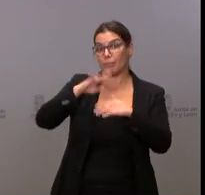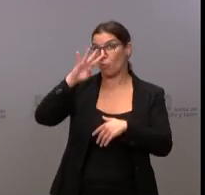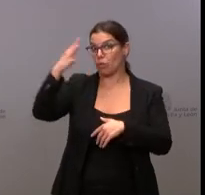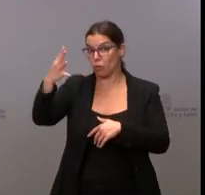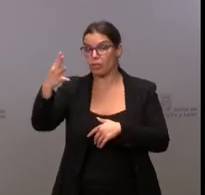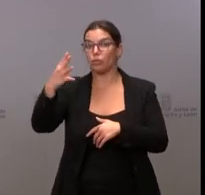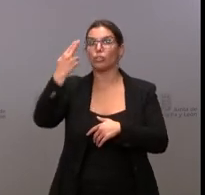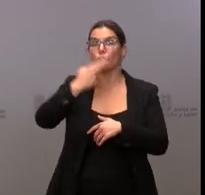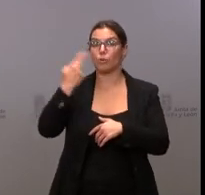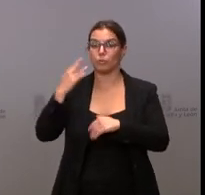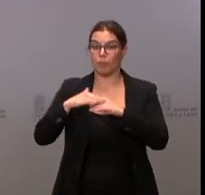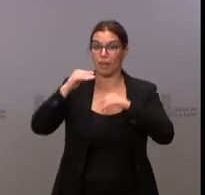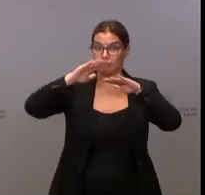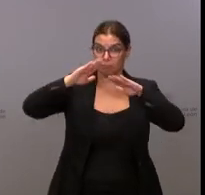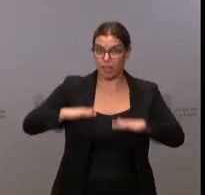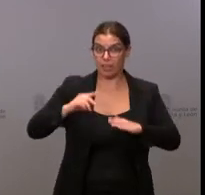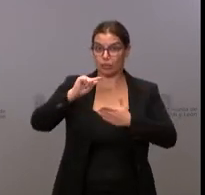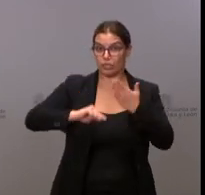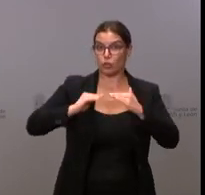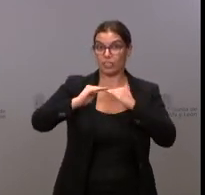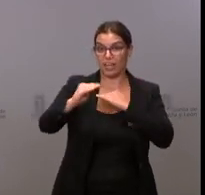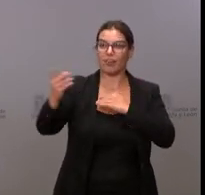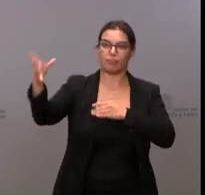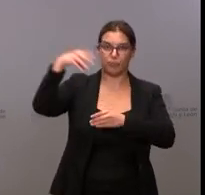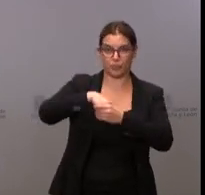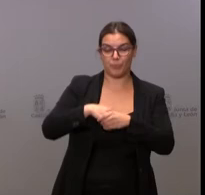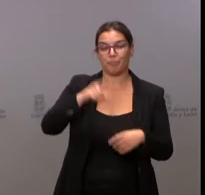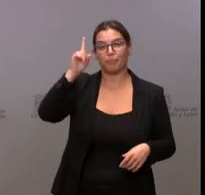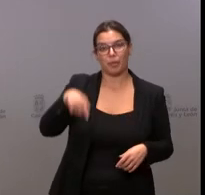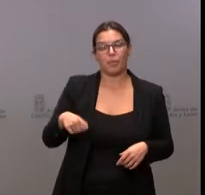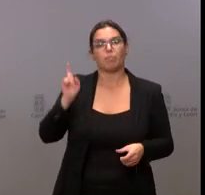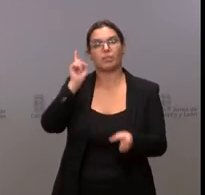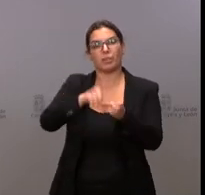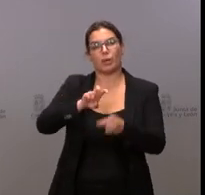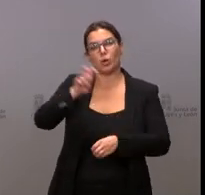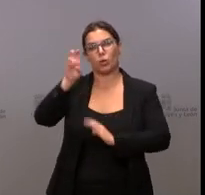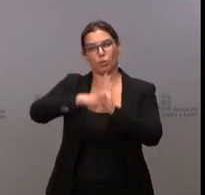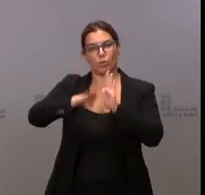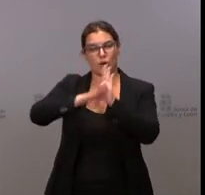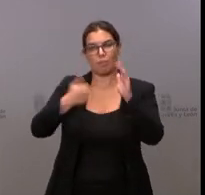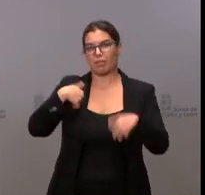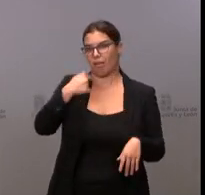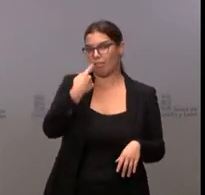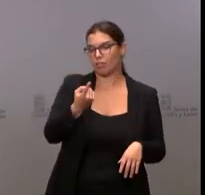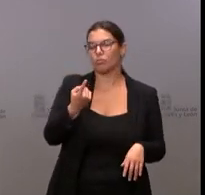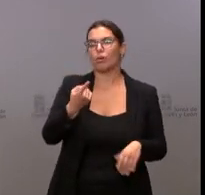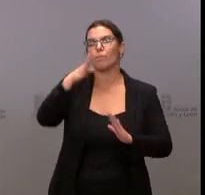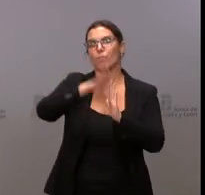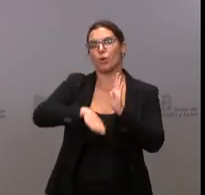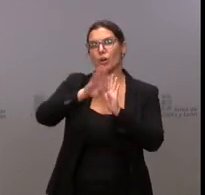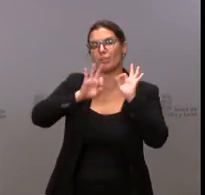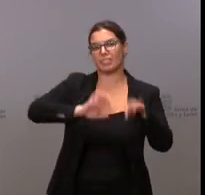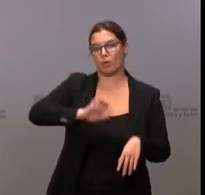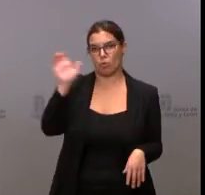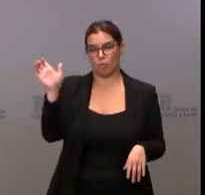compromiso de estabilización también participaremos en otro programa ya mencionado programas europeos